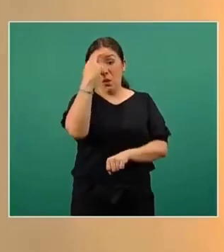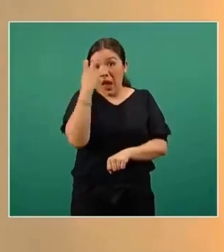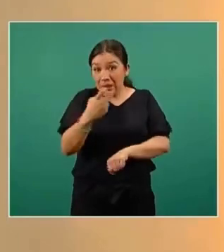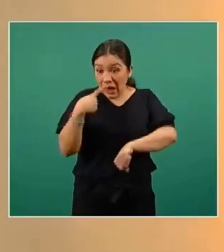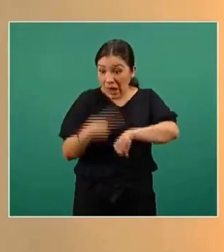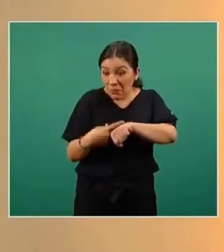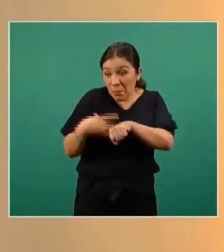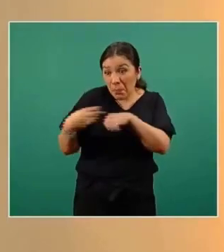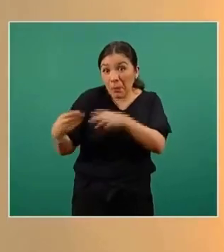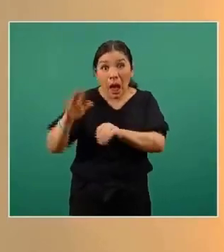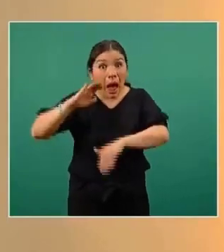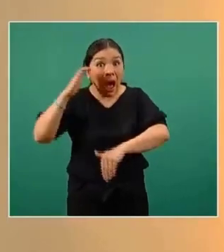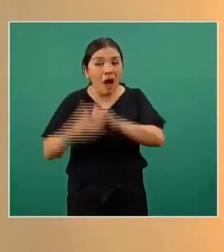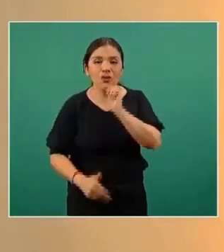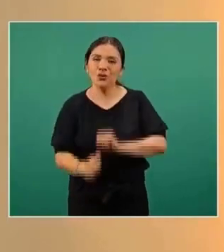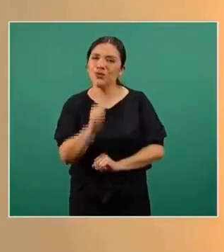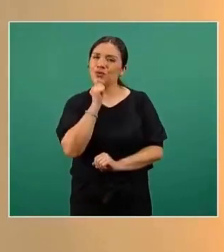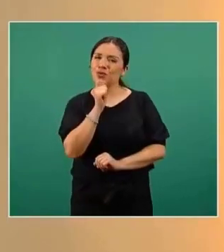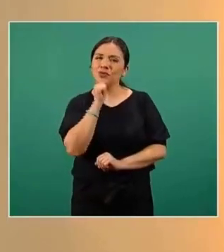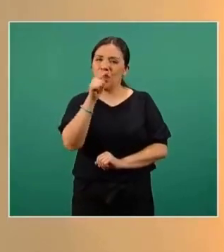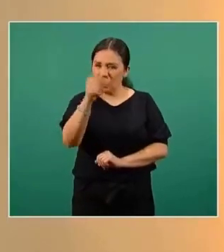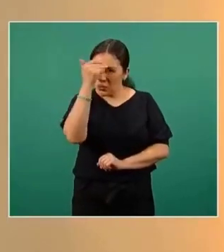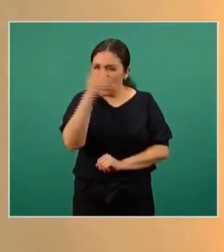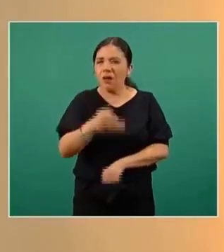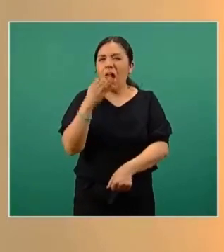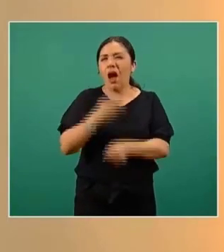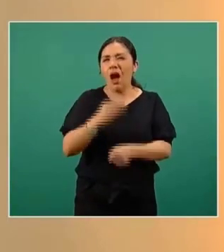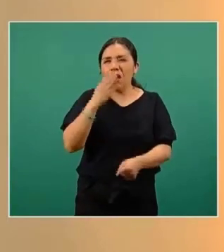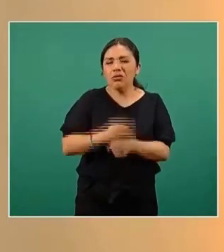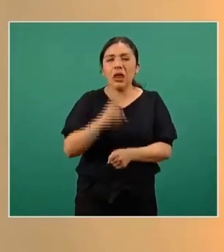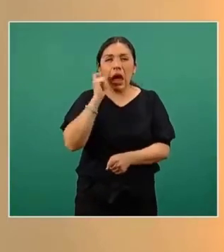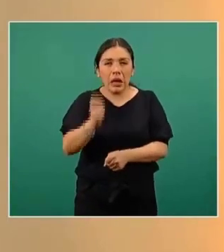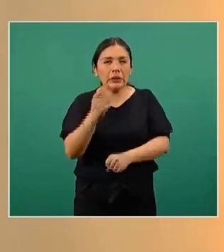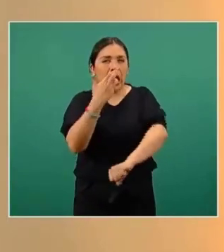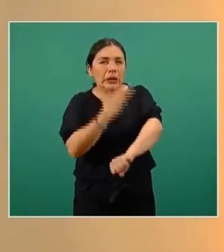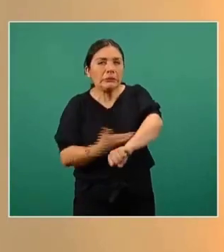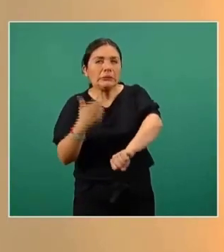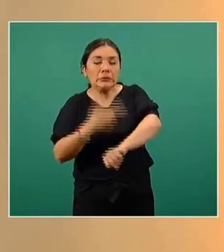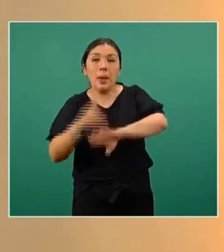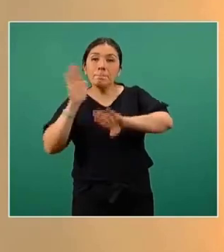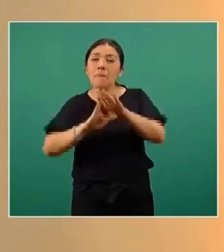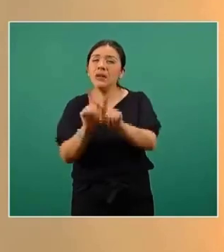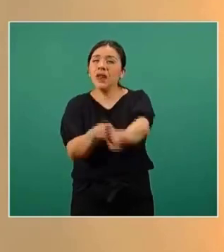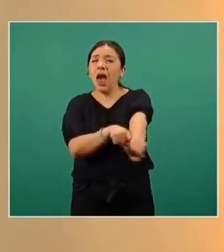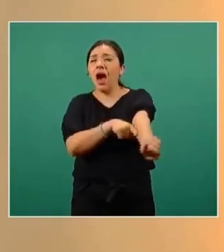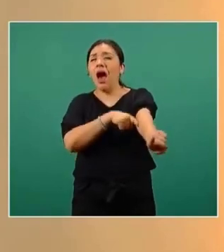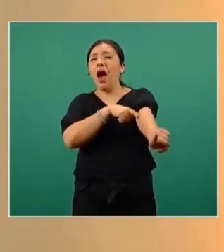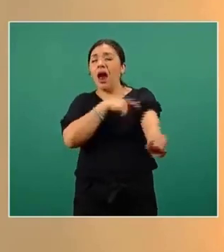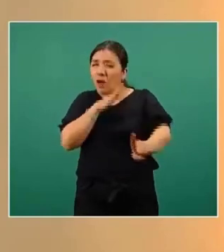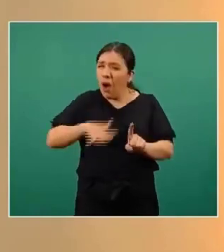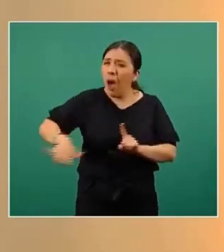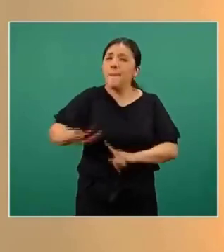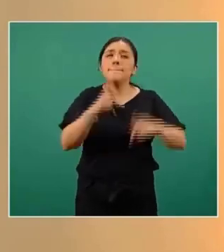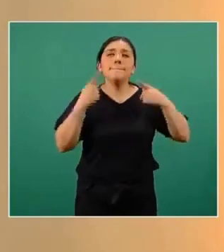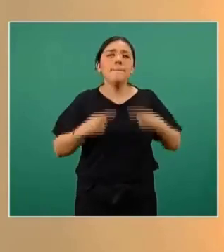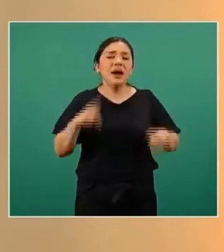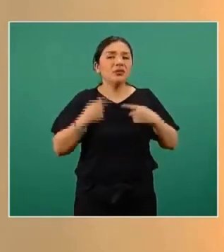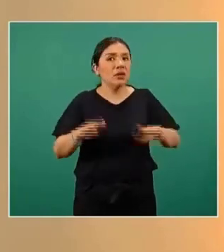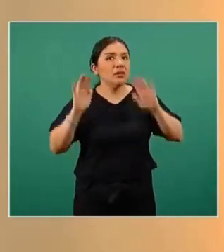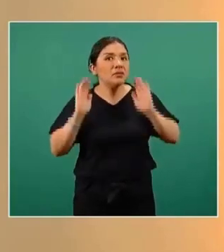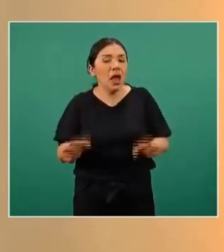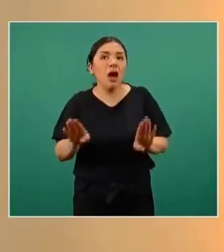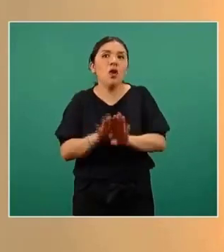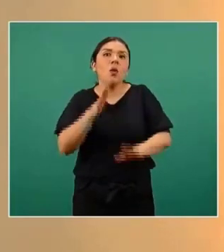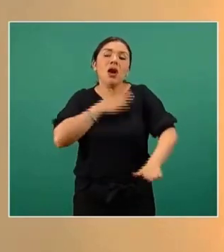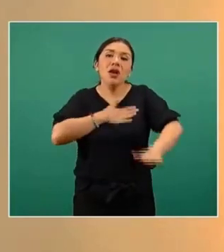no ha terminado sabemos que estamos en un momento en donde esto ha sido muy largo y nuestra sociedad se encuentra